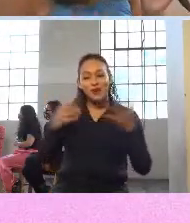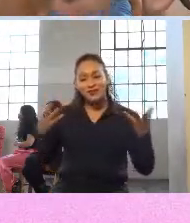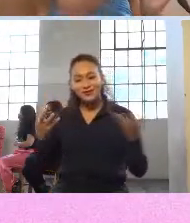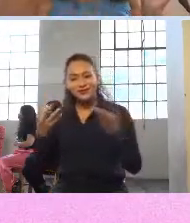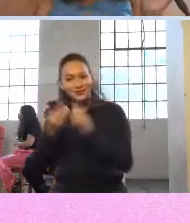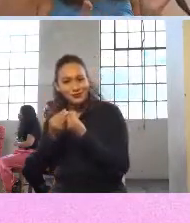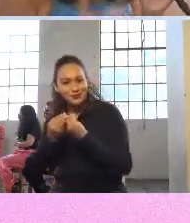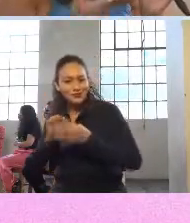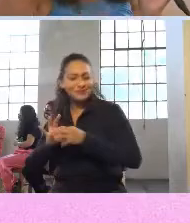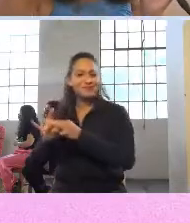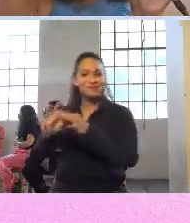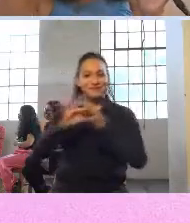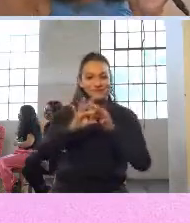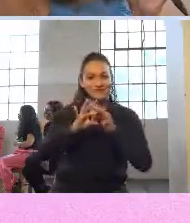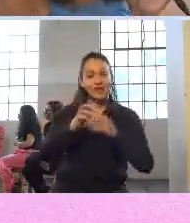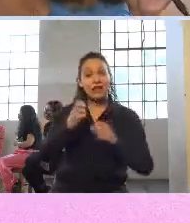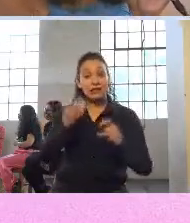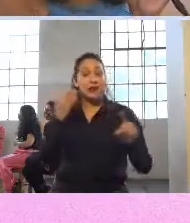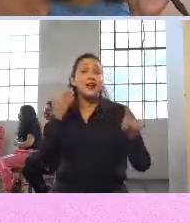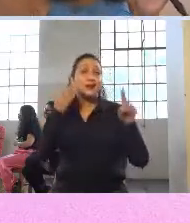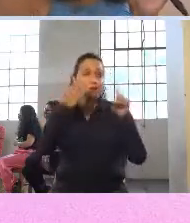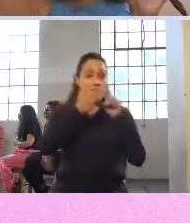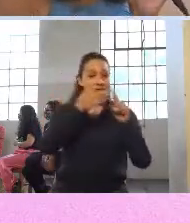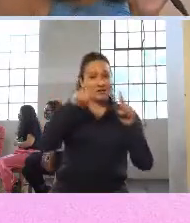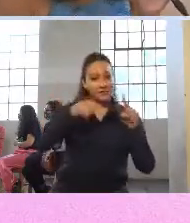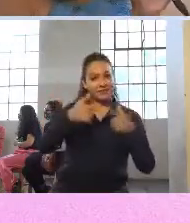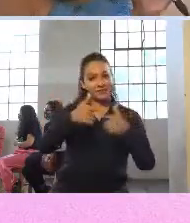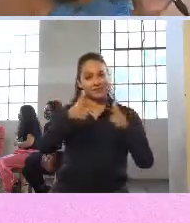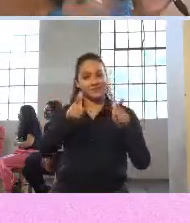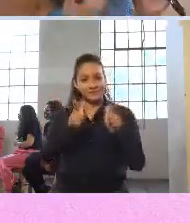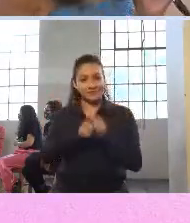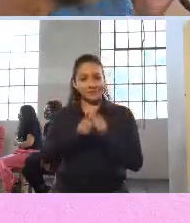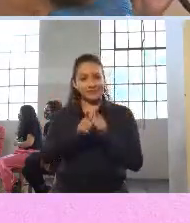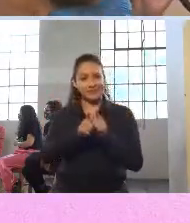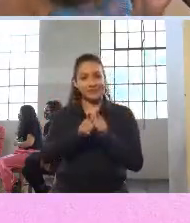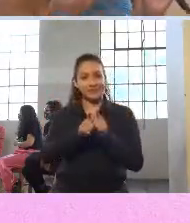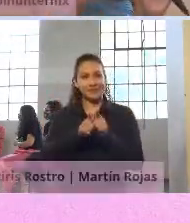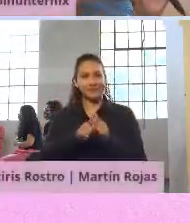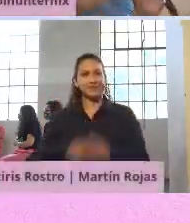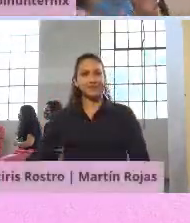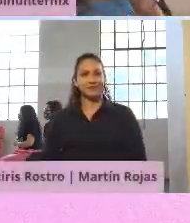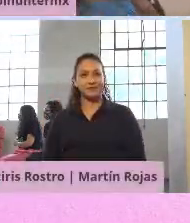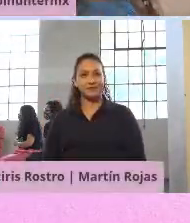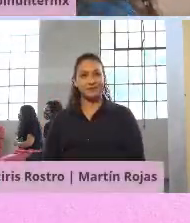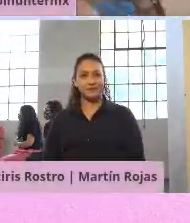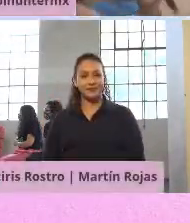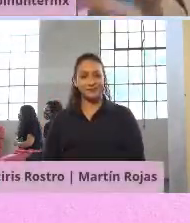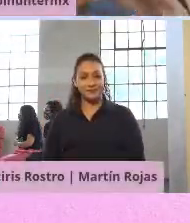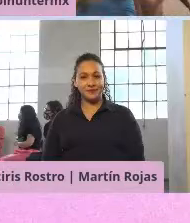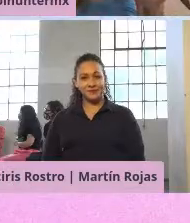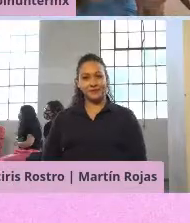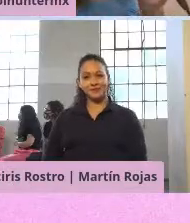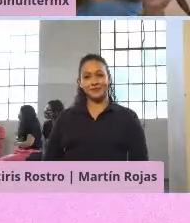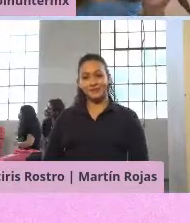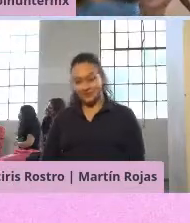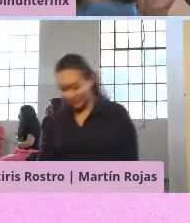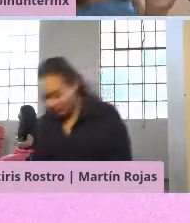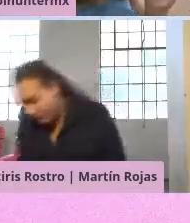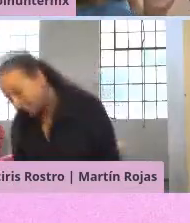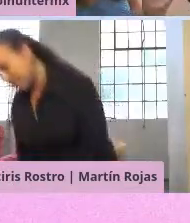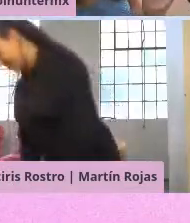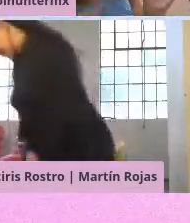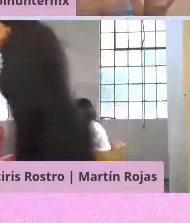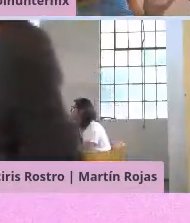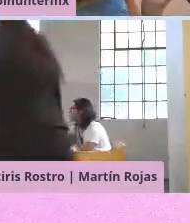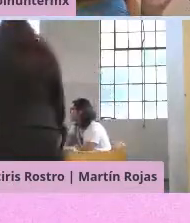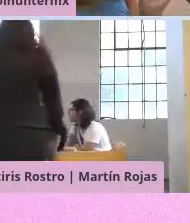rabia. Entonces, como que siempre buscamos este equilibrio en luchadoras, que ha sido muy interesante porque además la equipa está formada por un montón de mujeres